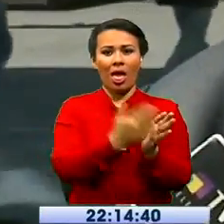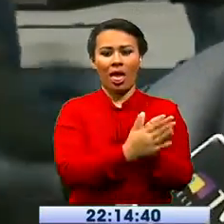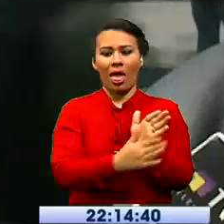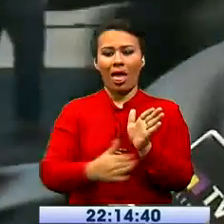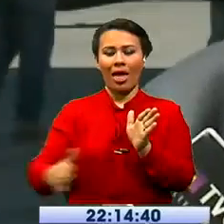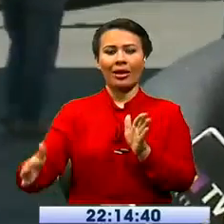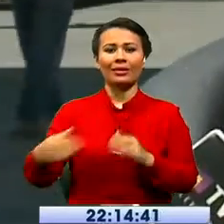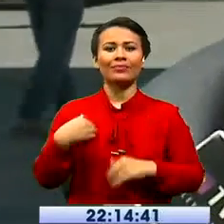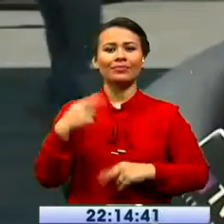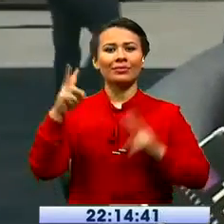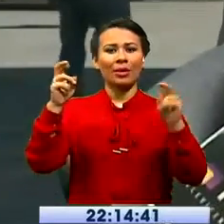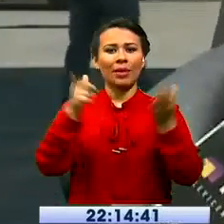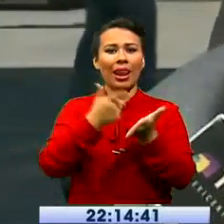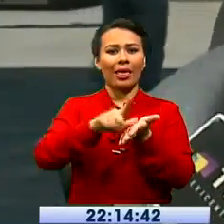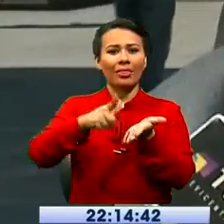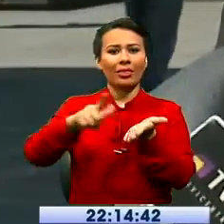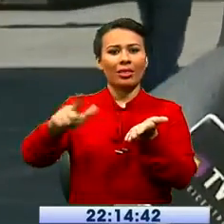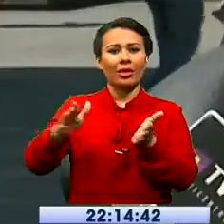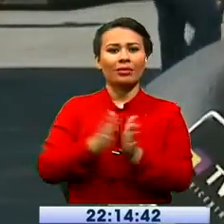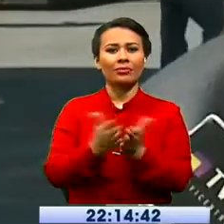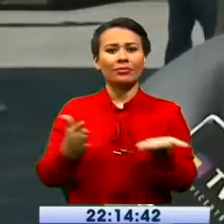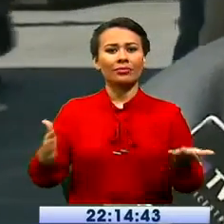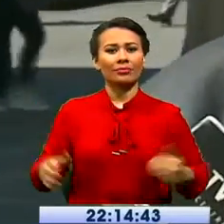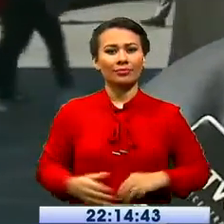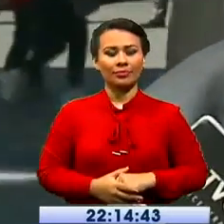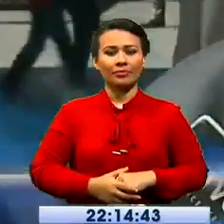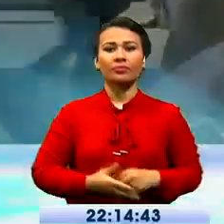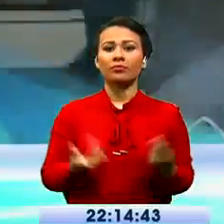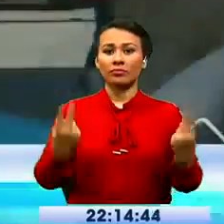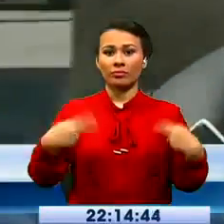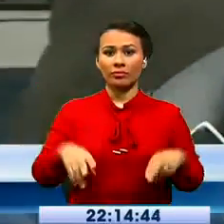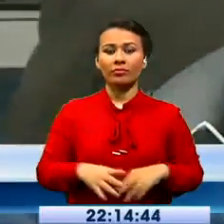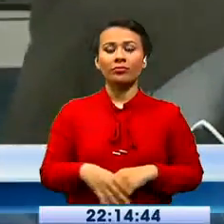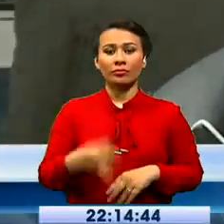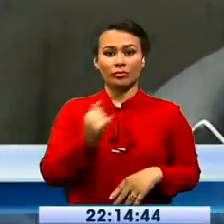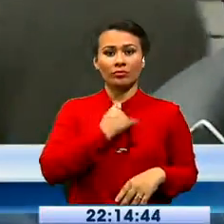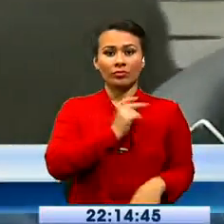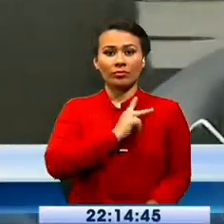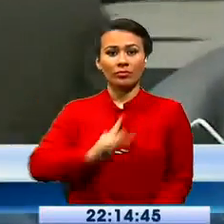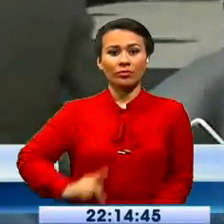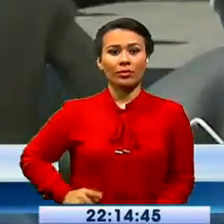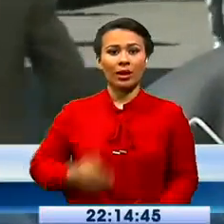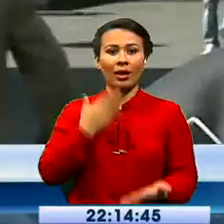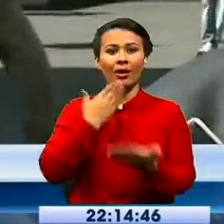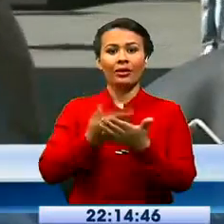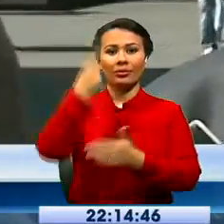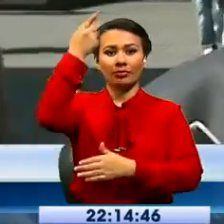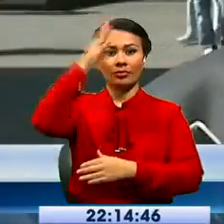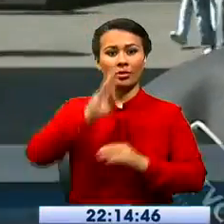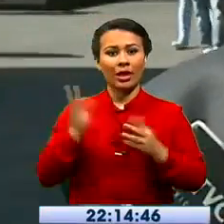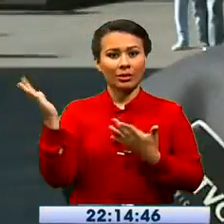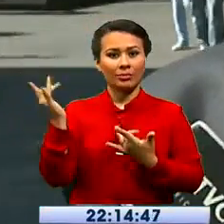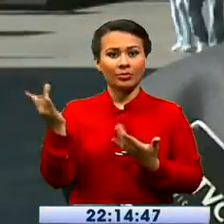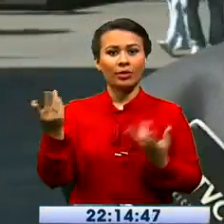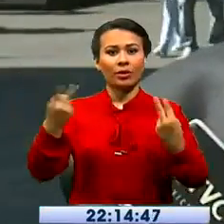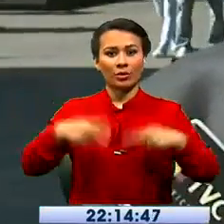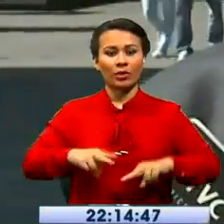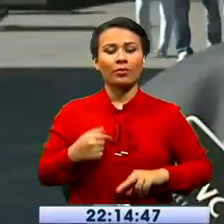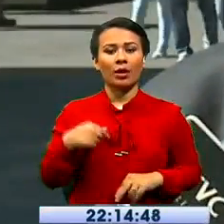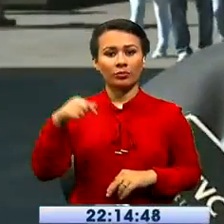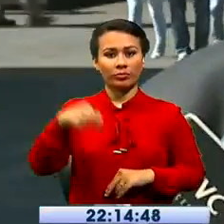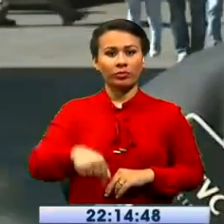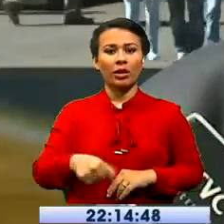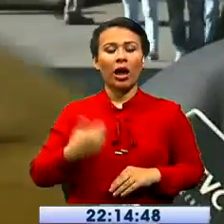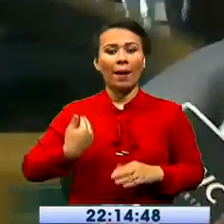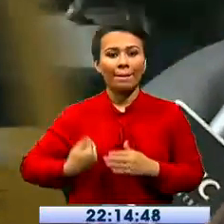de la literatura, en el terreno de la difusión cultural, pero yo... Con la gracia de Dios espero que sea también un punto